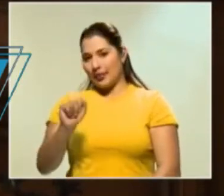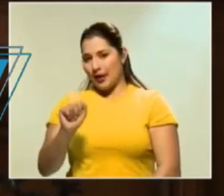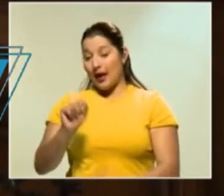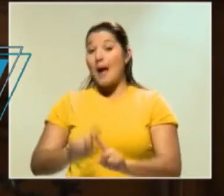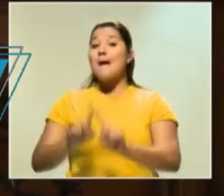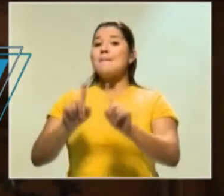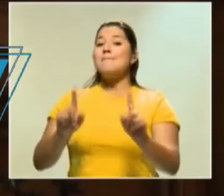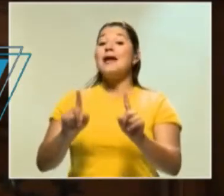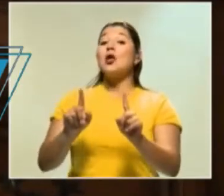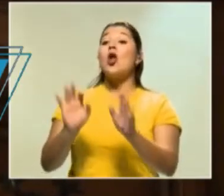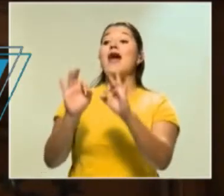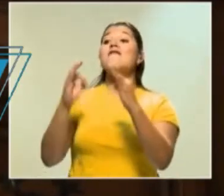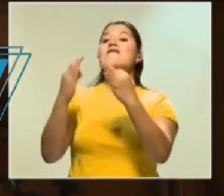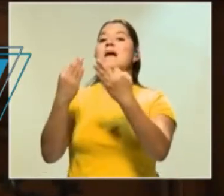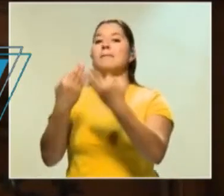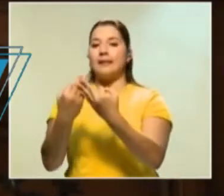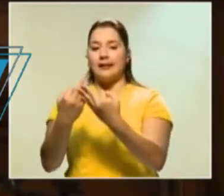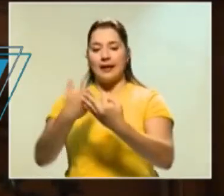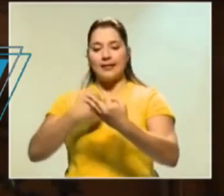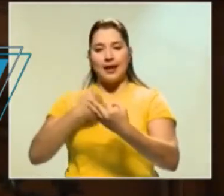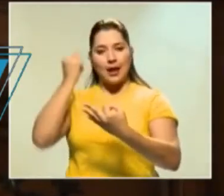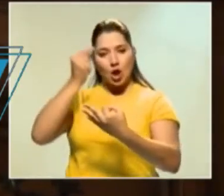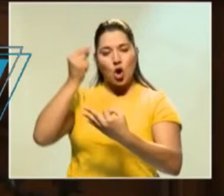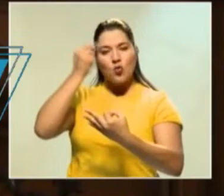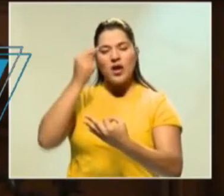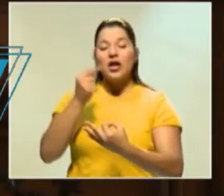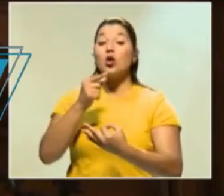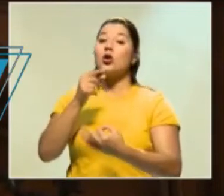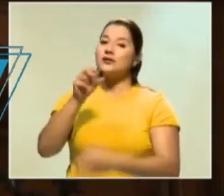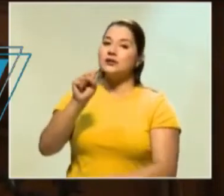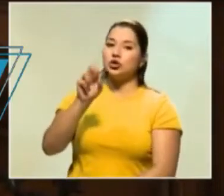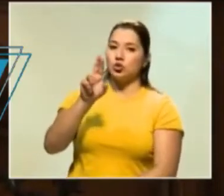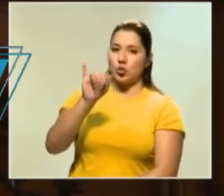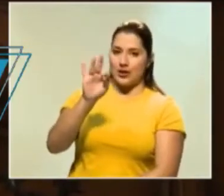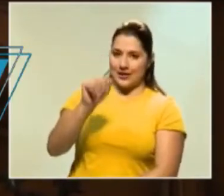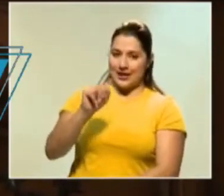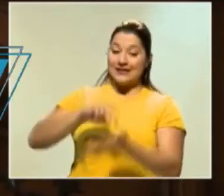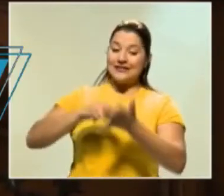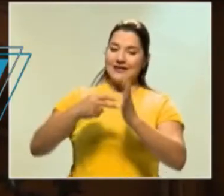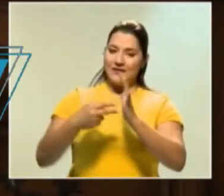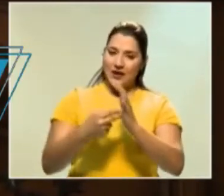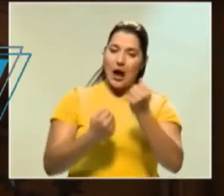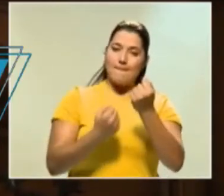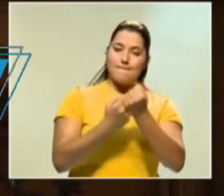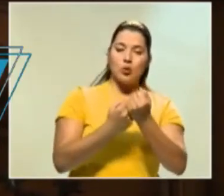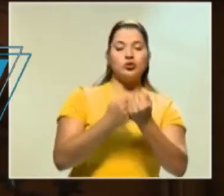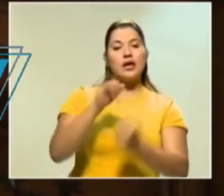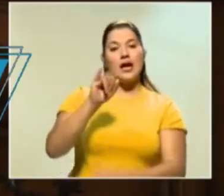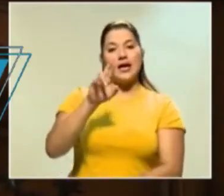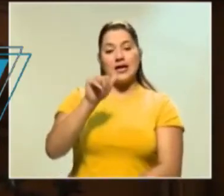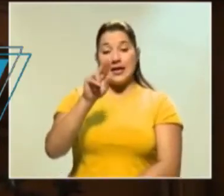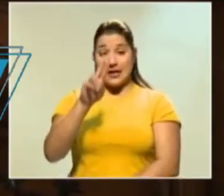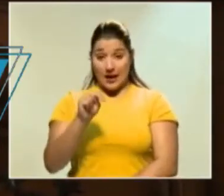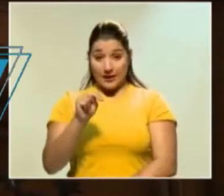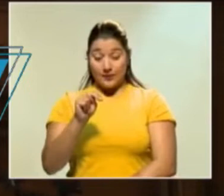es chiita, es afín a Irán, y lo mismo ocurre con los hutíes en Yemen,